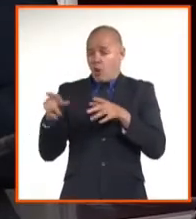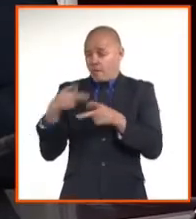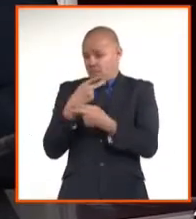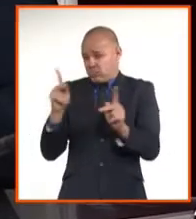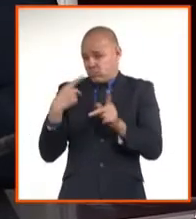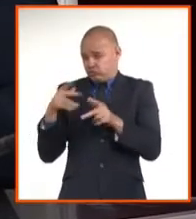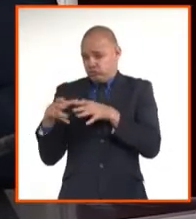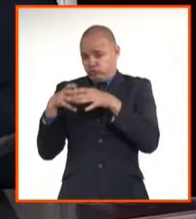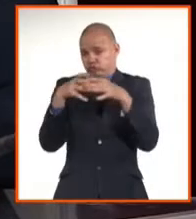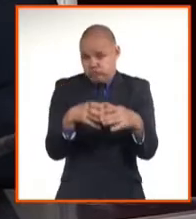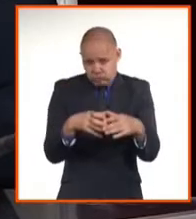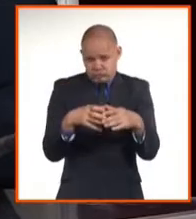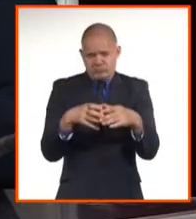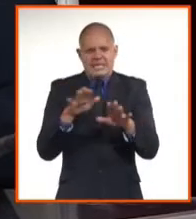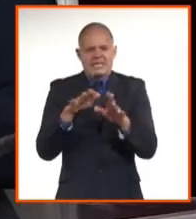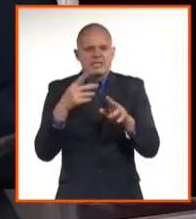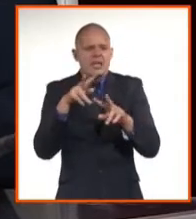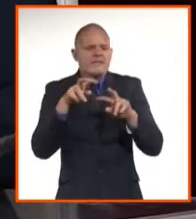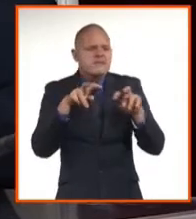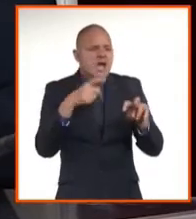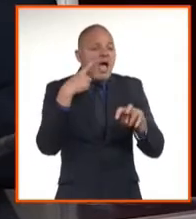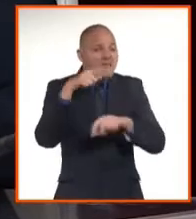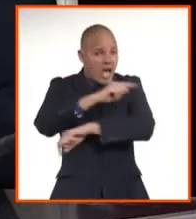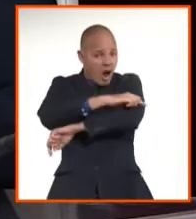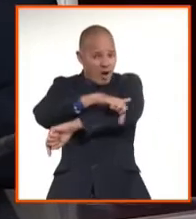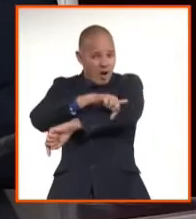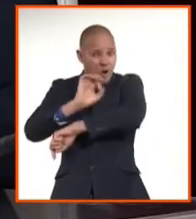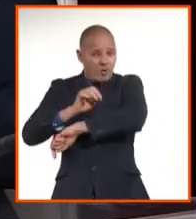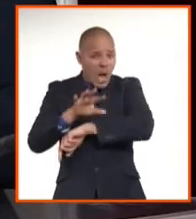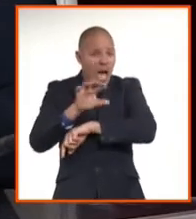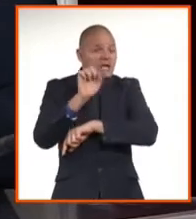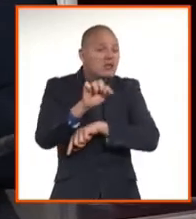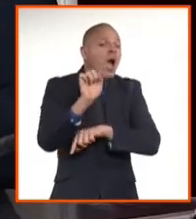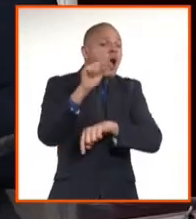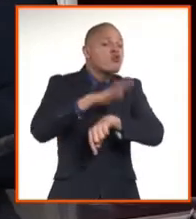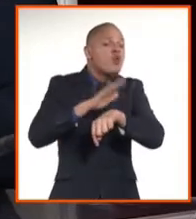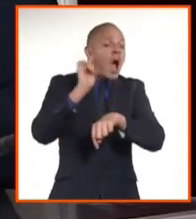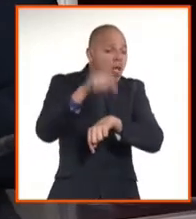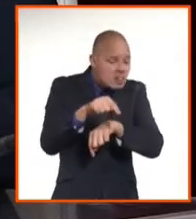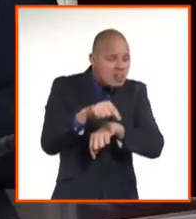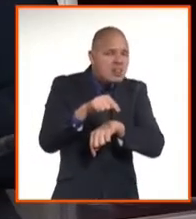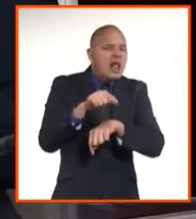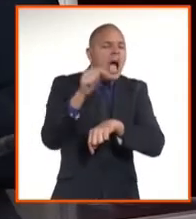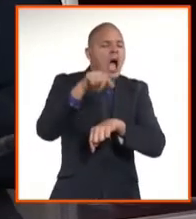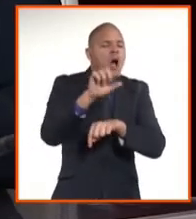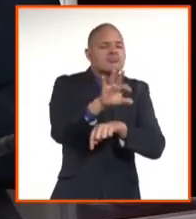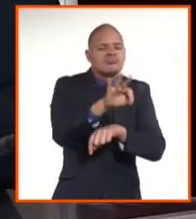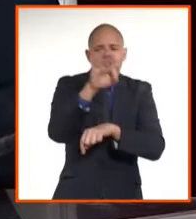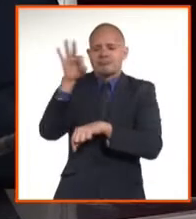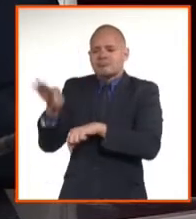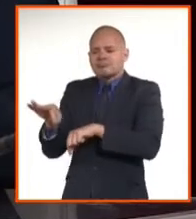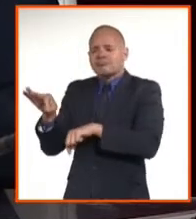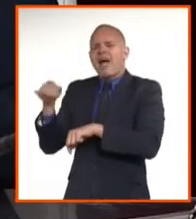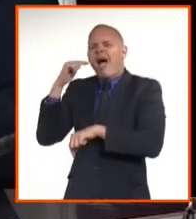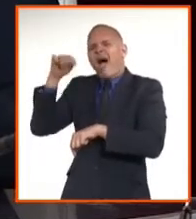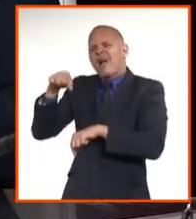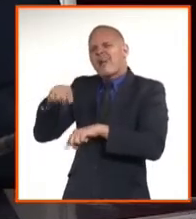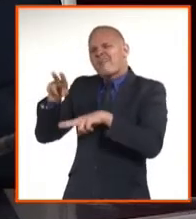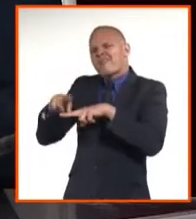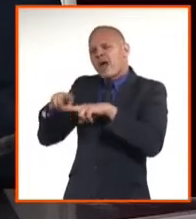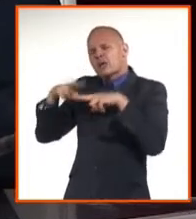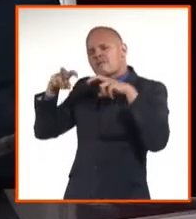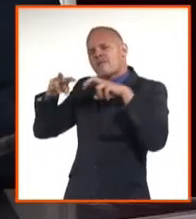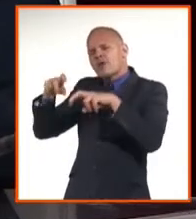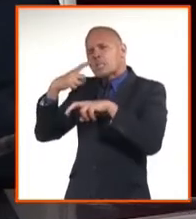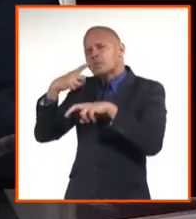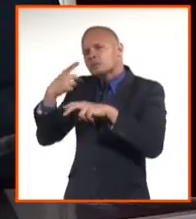está analizando detalladamente qué fue la causa raíz que provocó el fallo. Incluso ese codo no fue el único que se está revisando, se